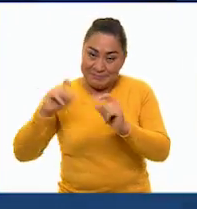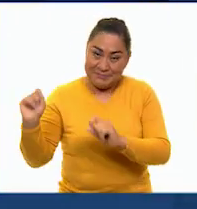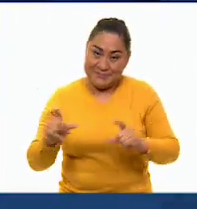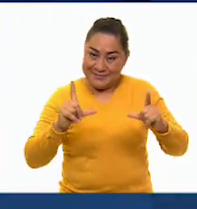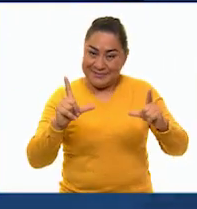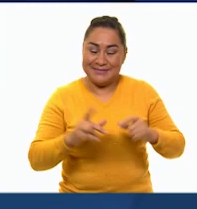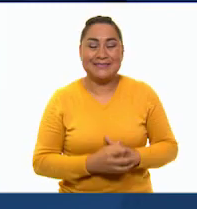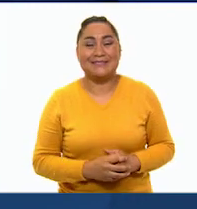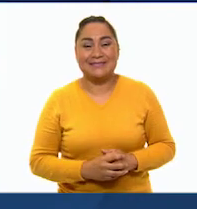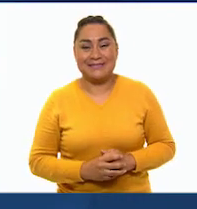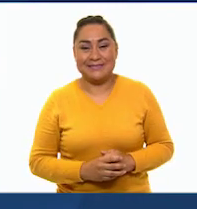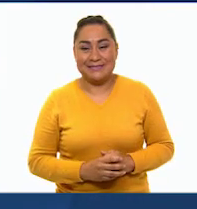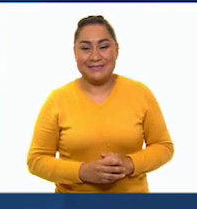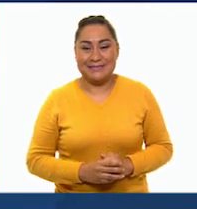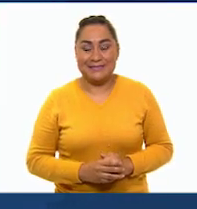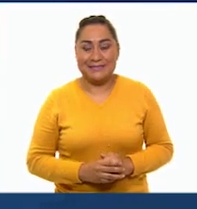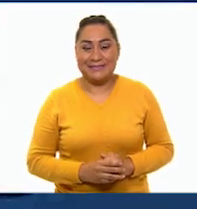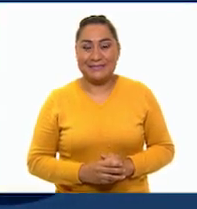video!